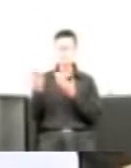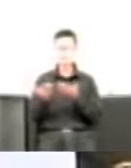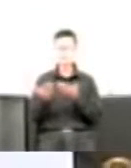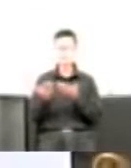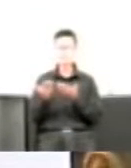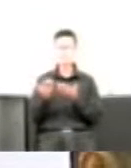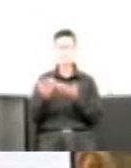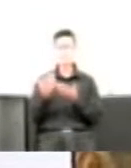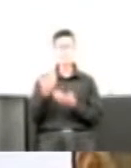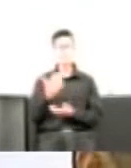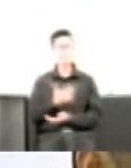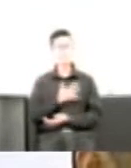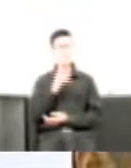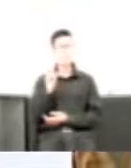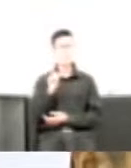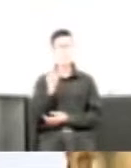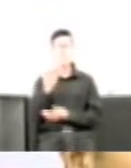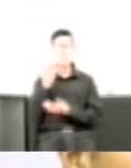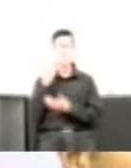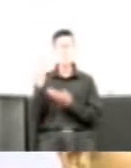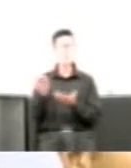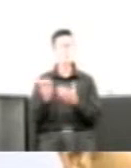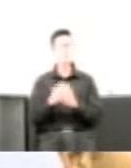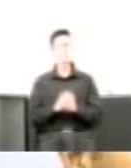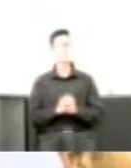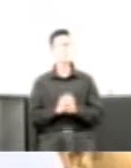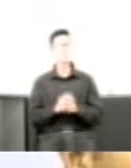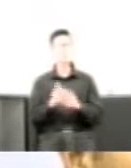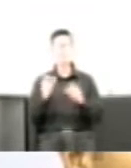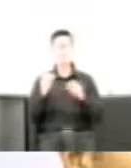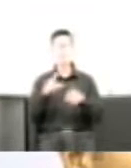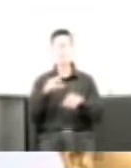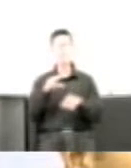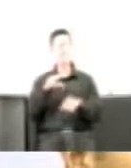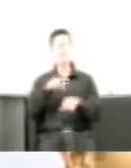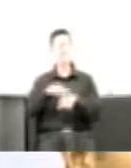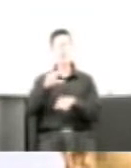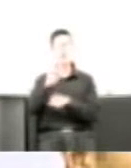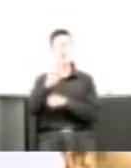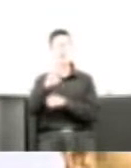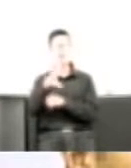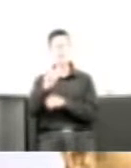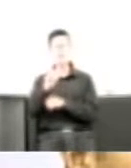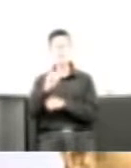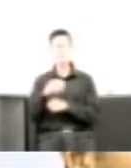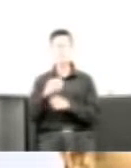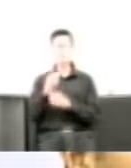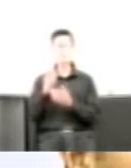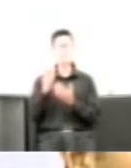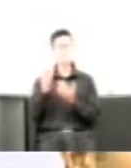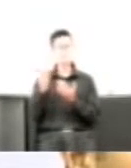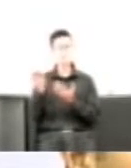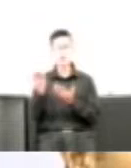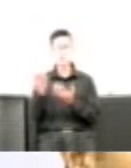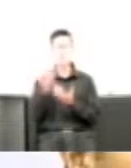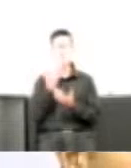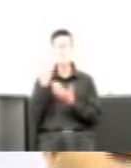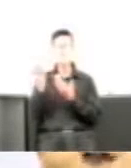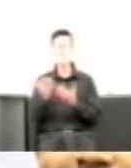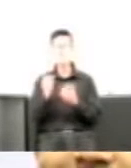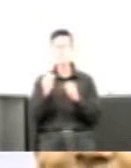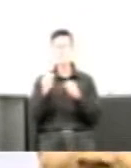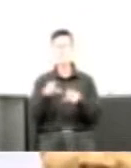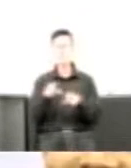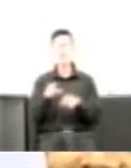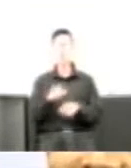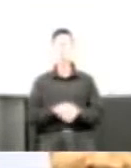aquí, es un honor recibirlo. También al doctor Fernando Barrientos del Monte, que estará comentando la obra. Doctor, también bienvenido, por supuesto,